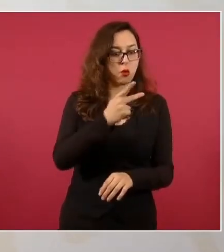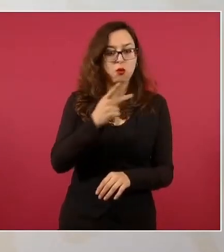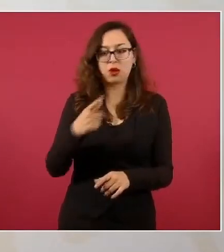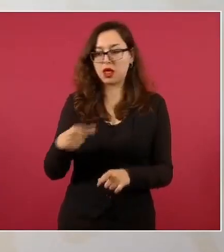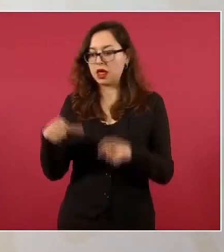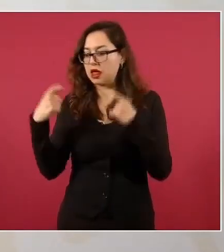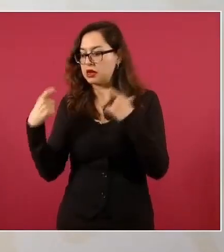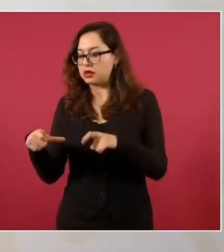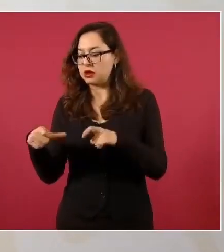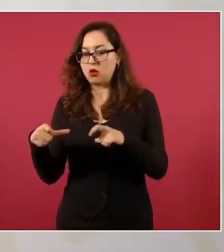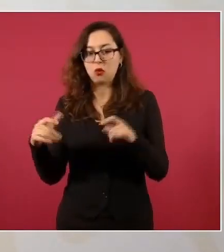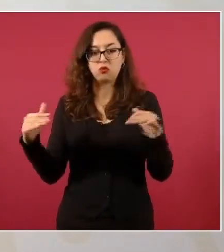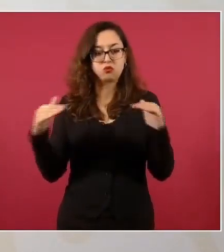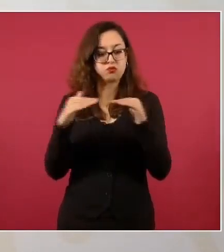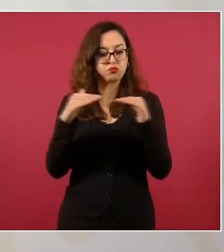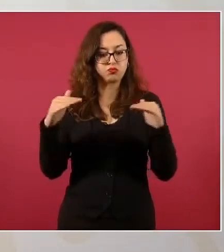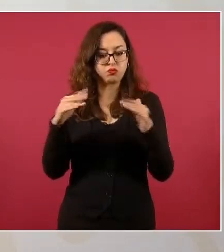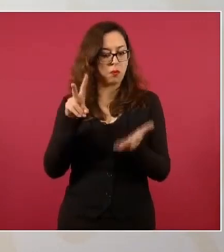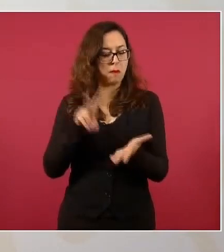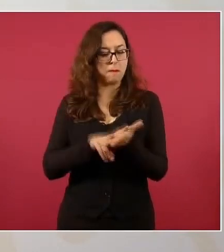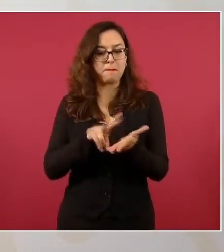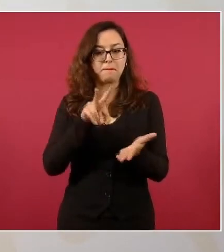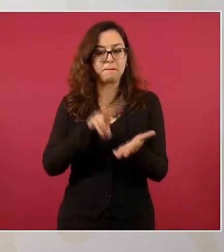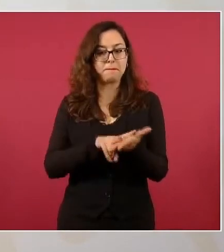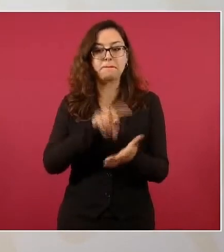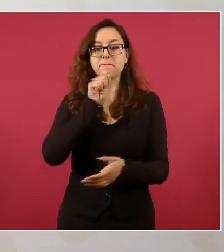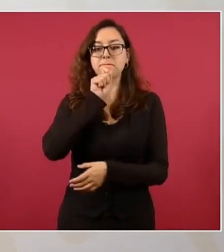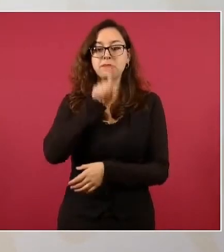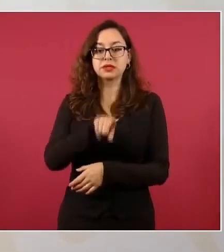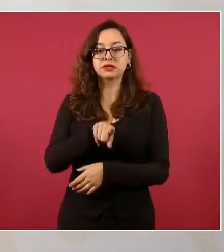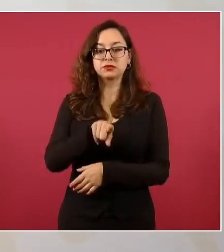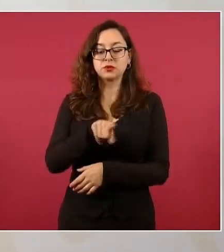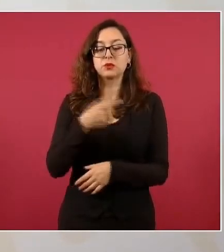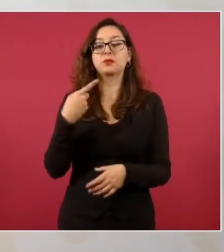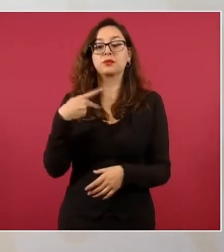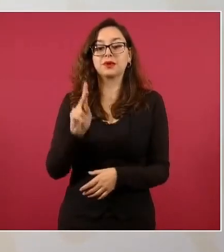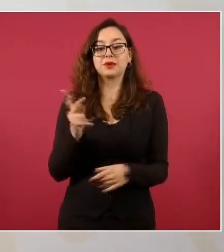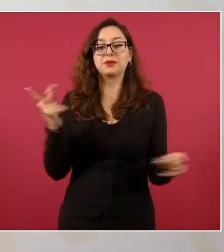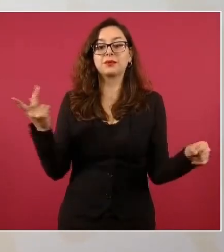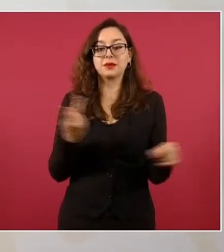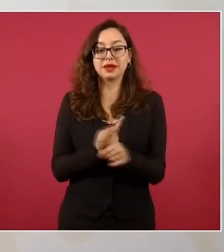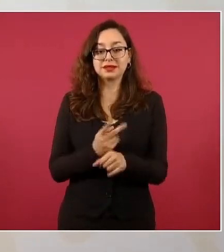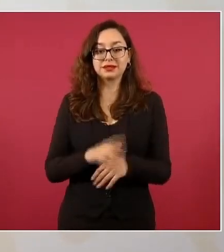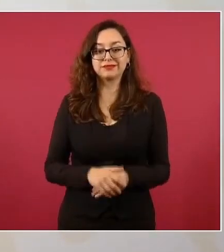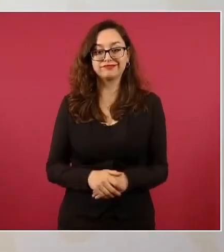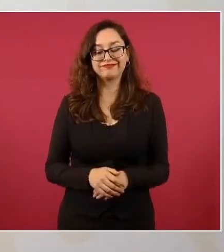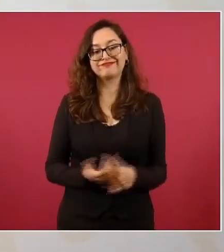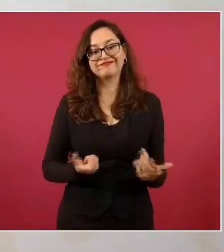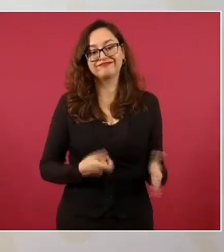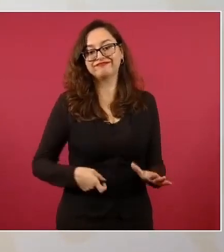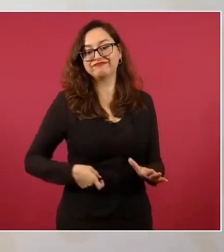Pues dejaron abierta la puerta para la compra de los votos.